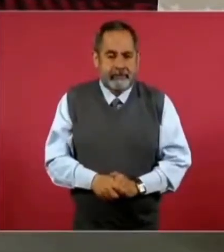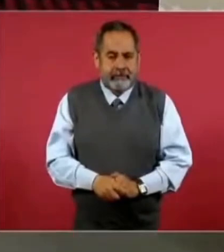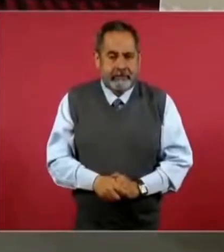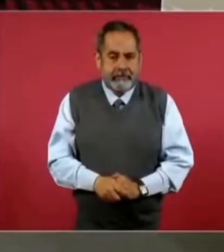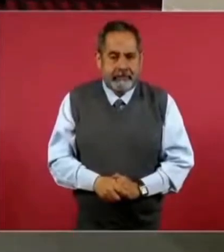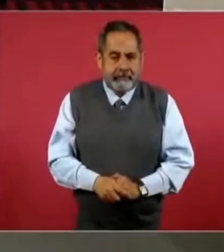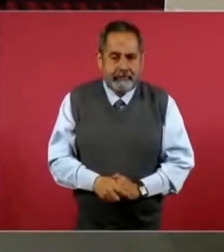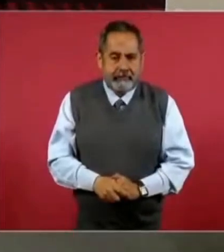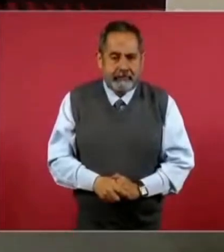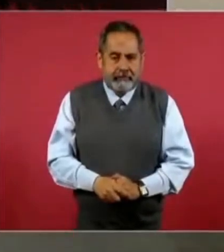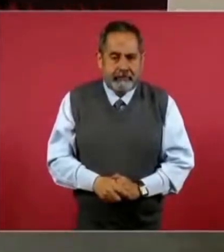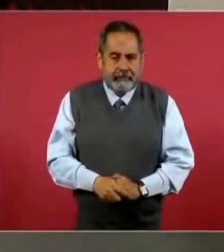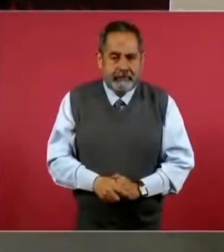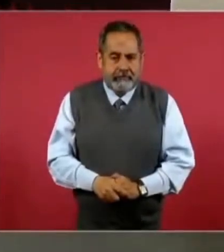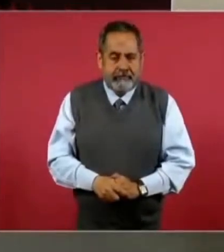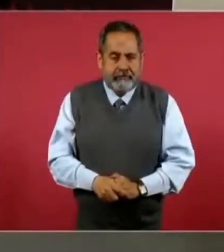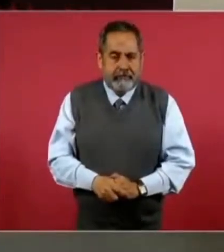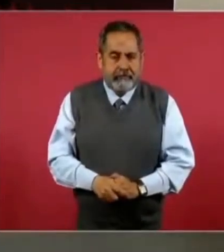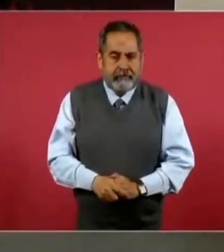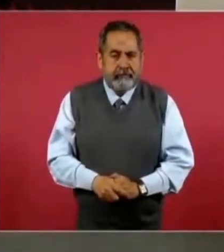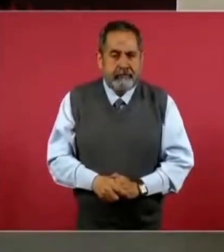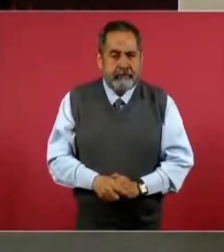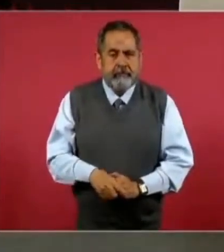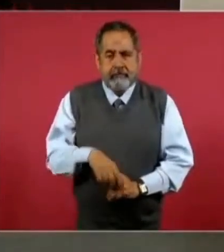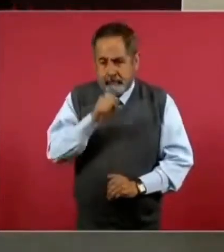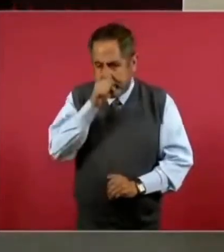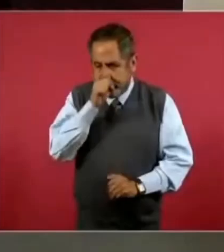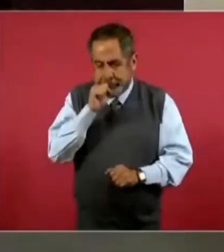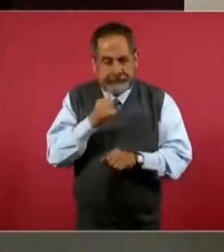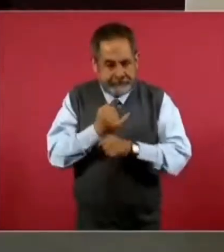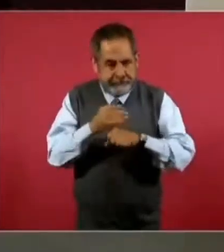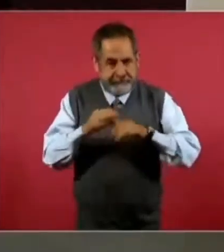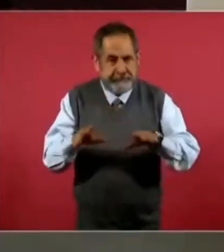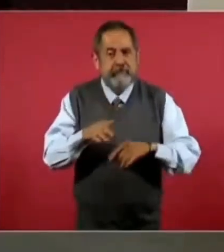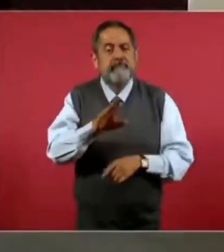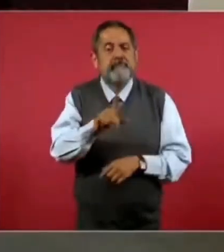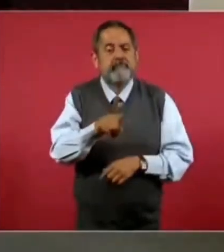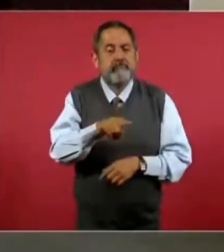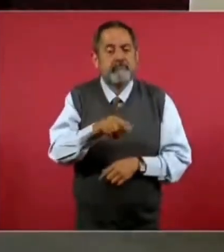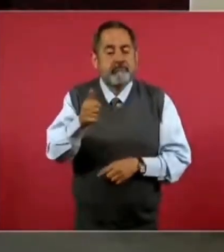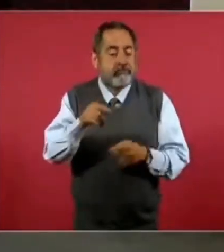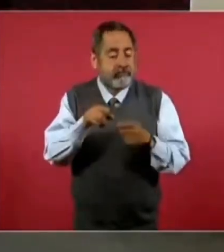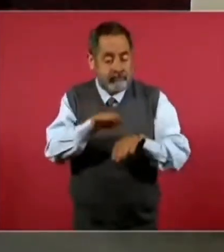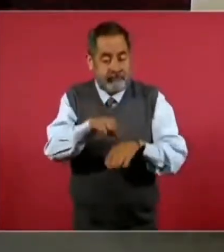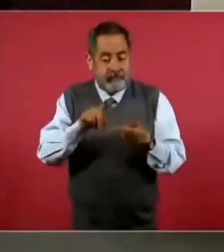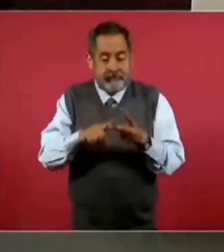Entonces, vamos a seguir informando. En el caso de la deuda,